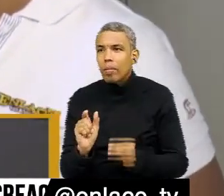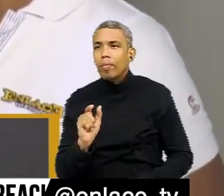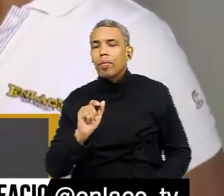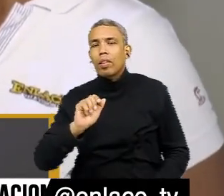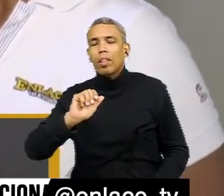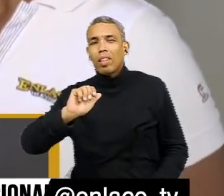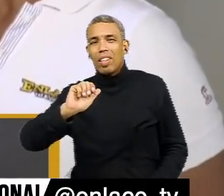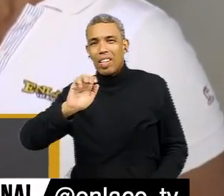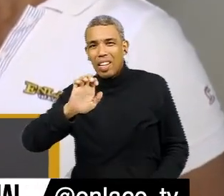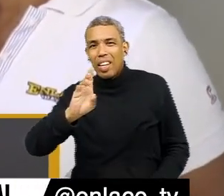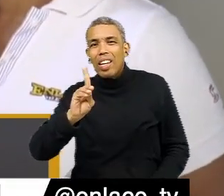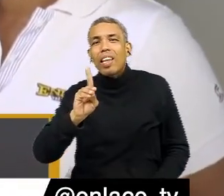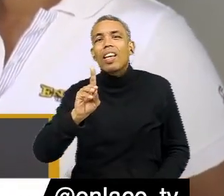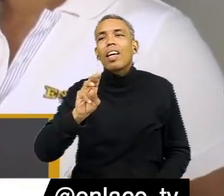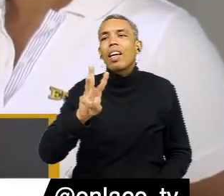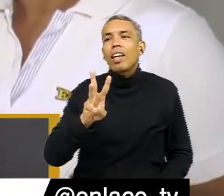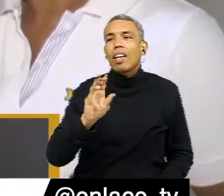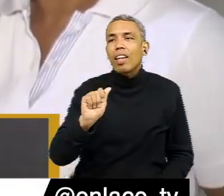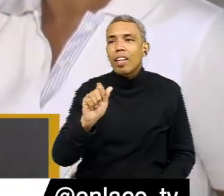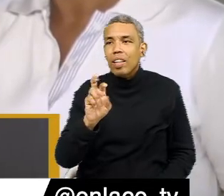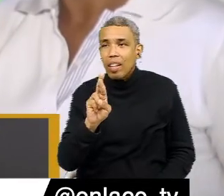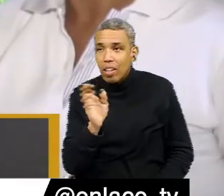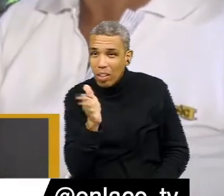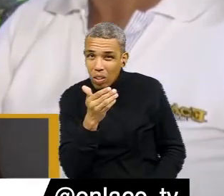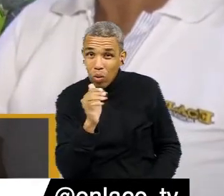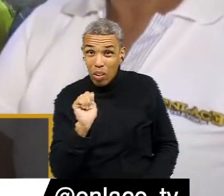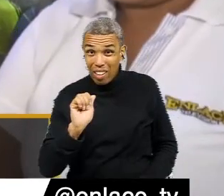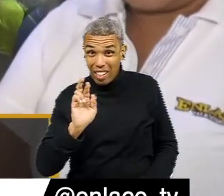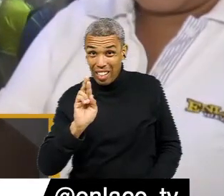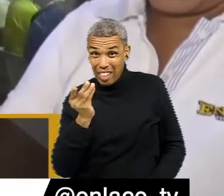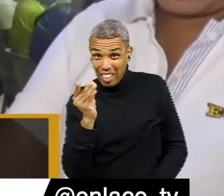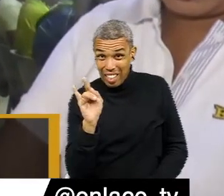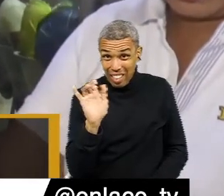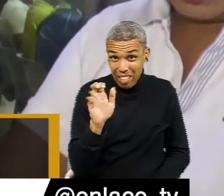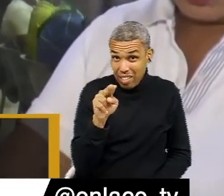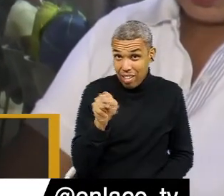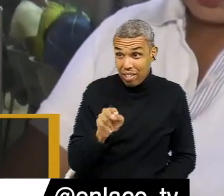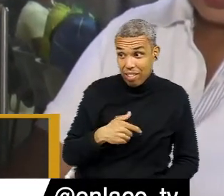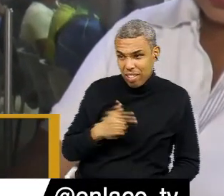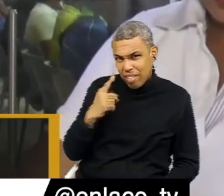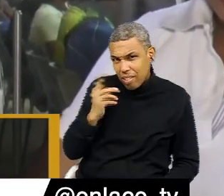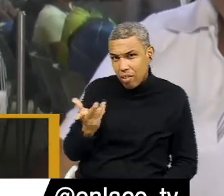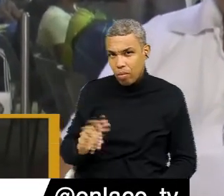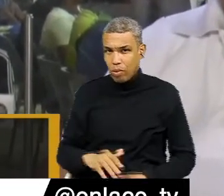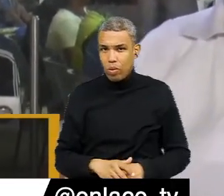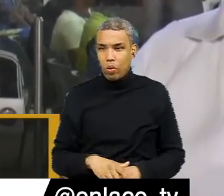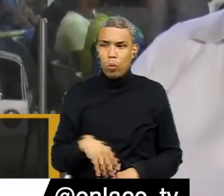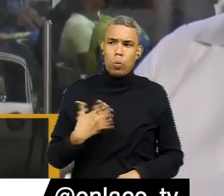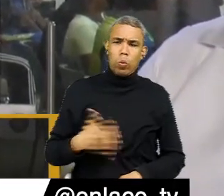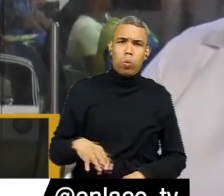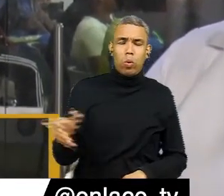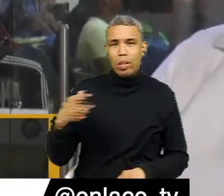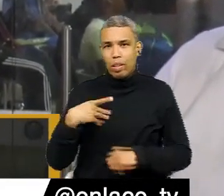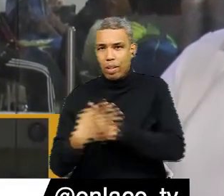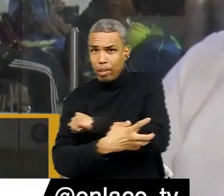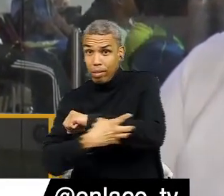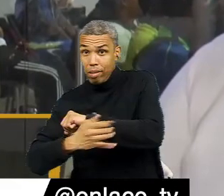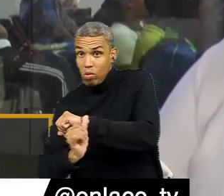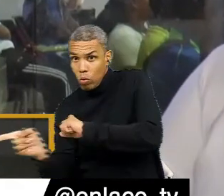Eduard. Buenas tardes, ¿no? Yo creo que es un hit que se anota el INDERBA en cabeza de nuestro amigo Cristian Juliao, de